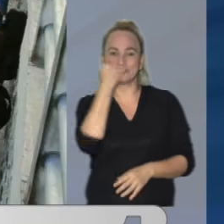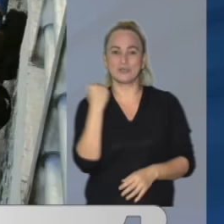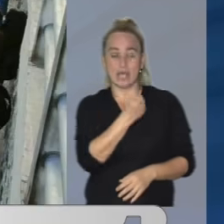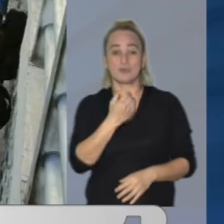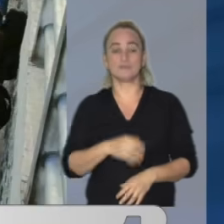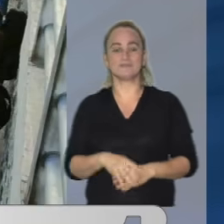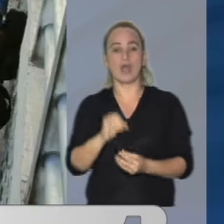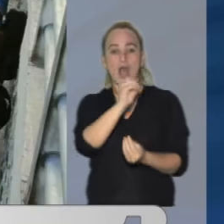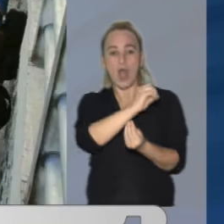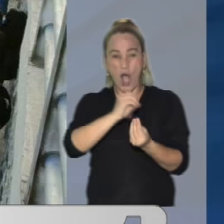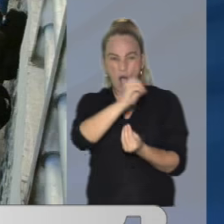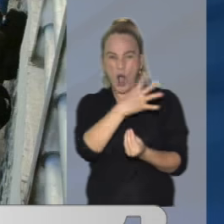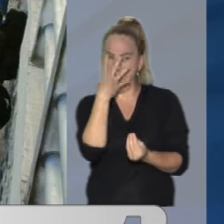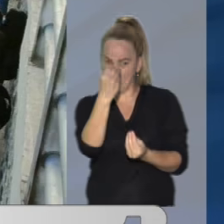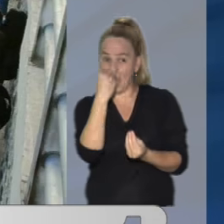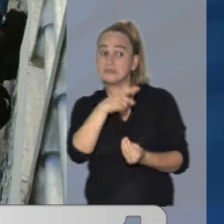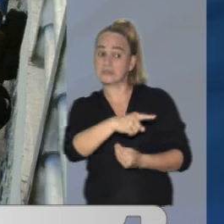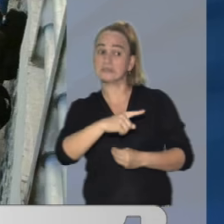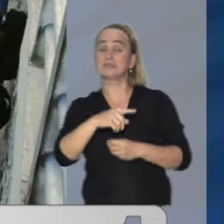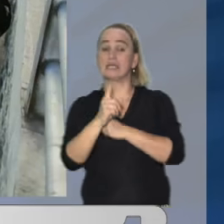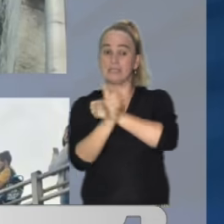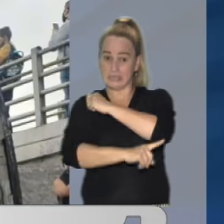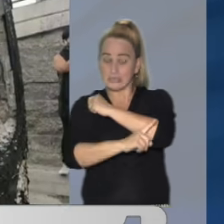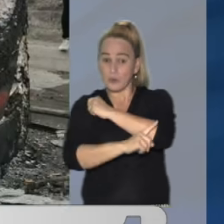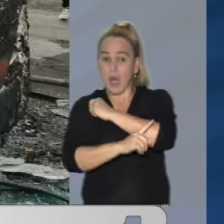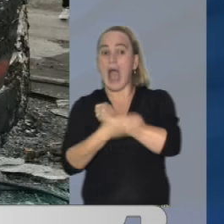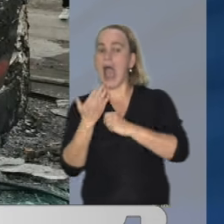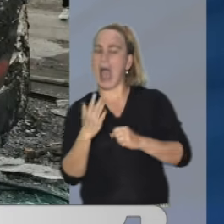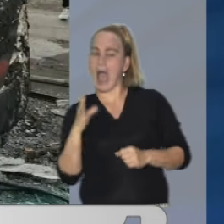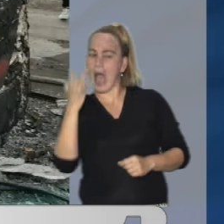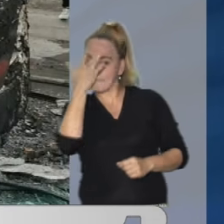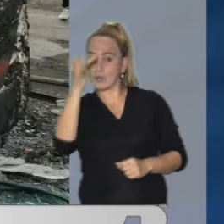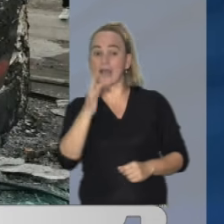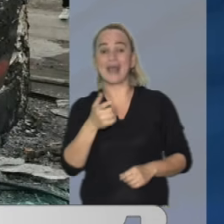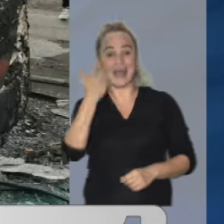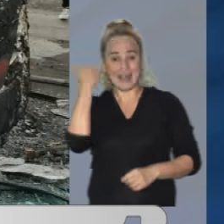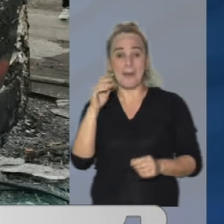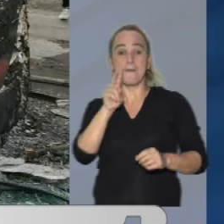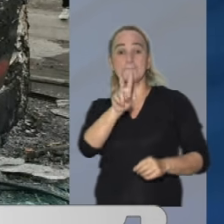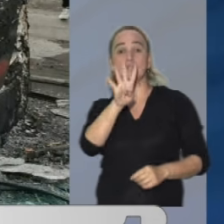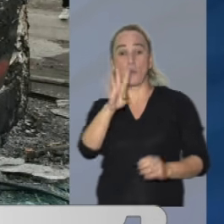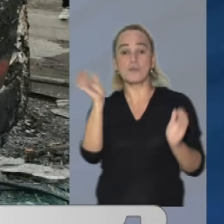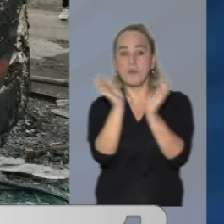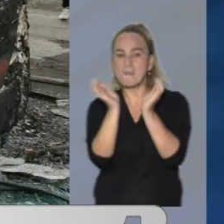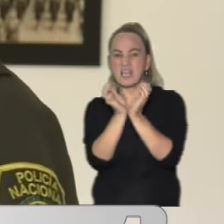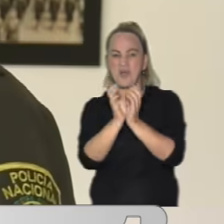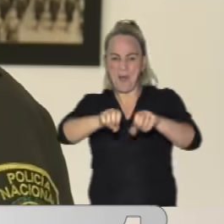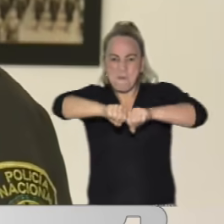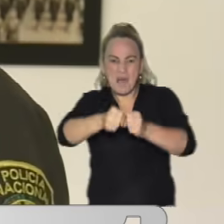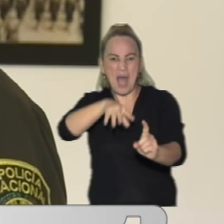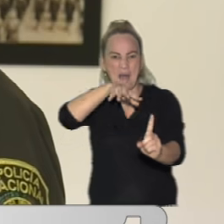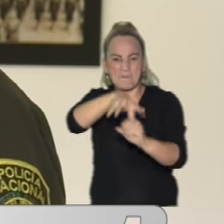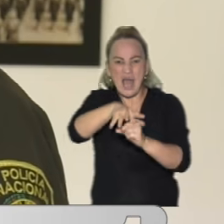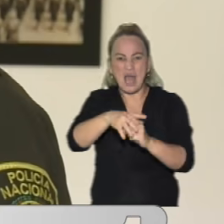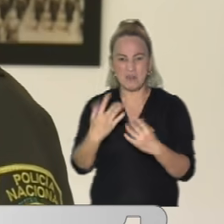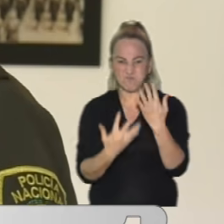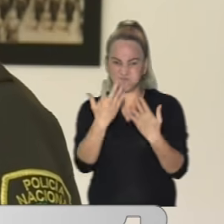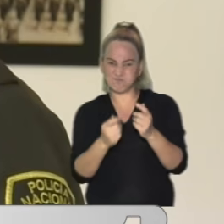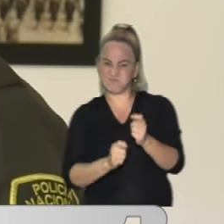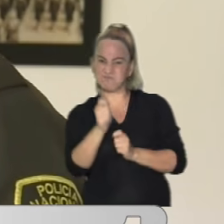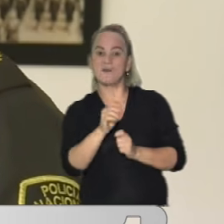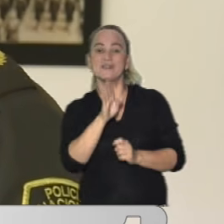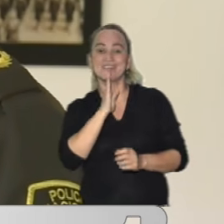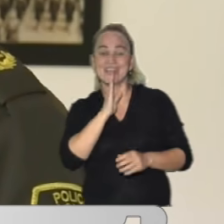Esas personas fueron los responsables el pasado 24 de mayo del daño, la vandalización y el incendio